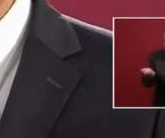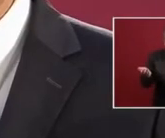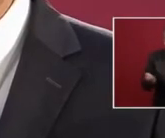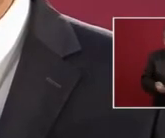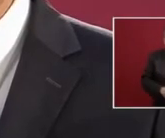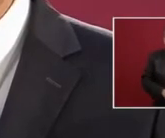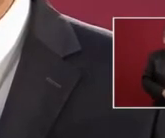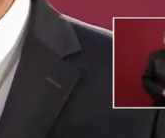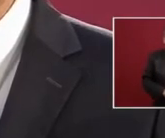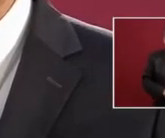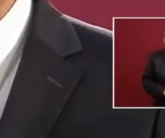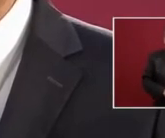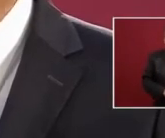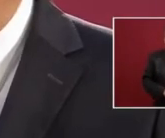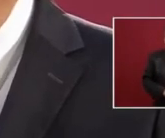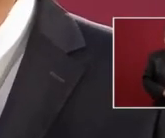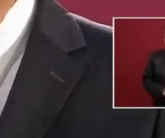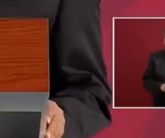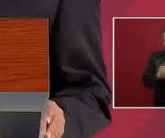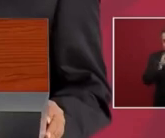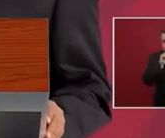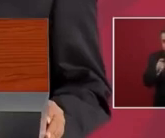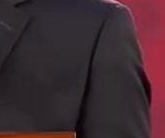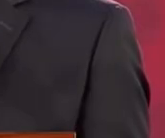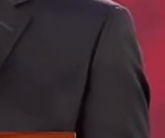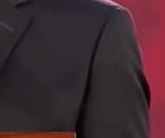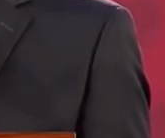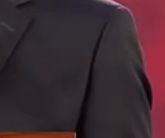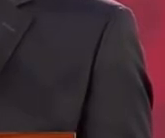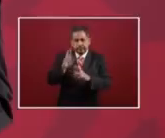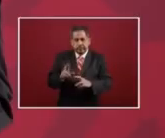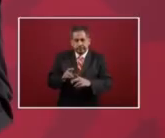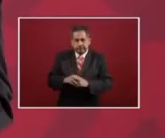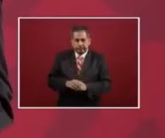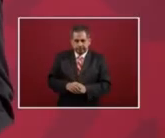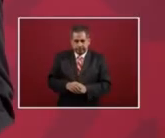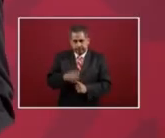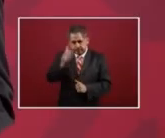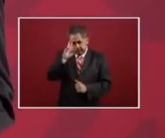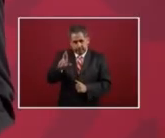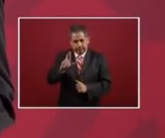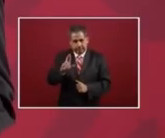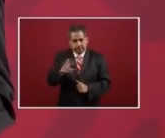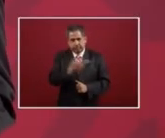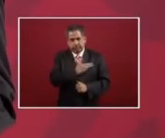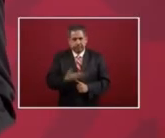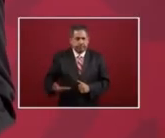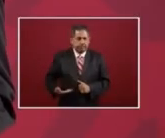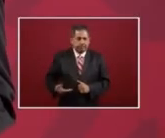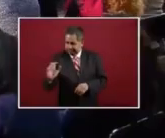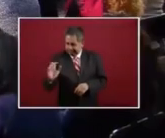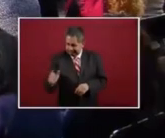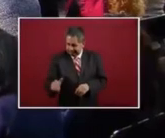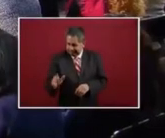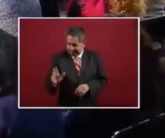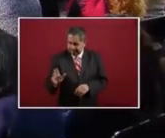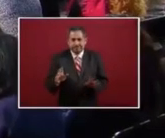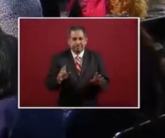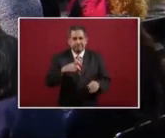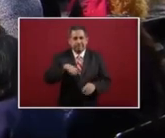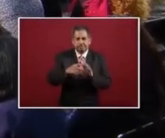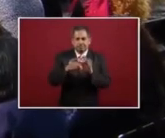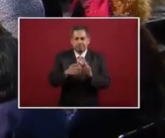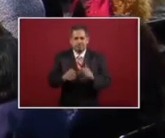quién es un gobernante en otro país respeto al presidente de Bolivia Evo Morales y